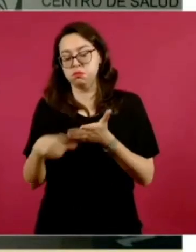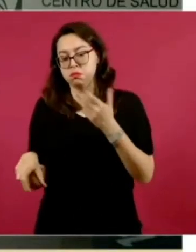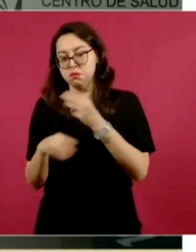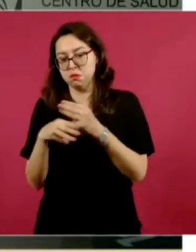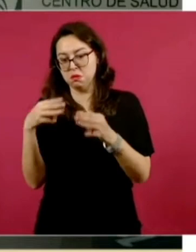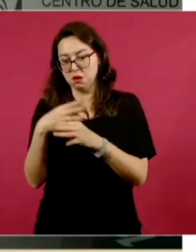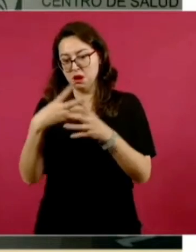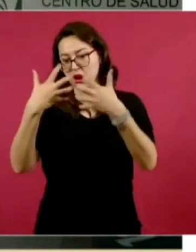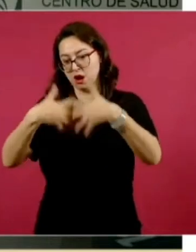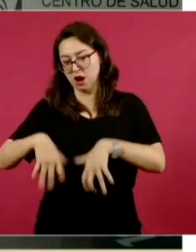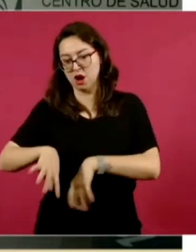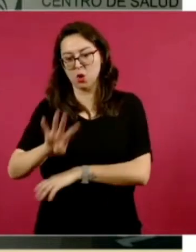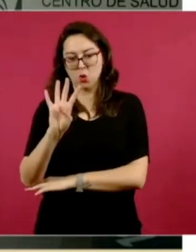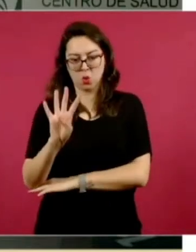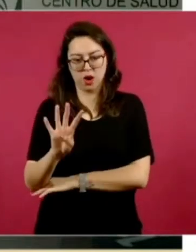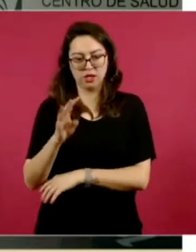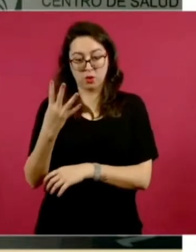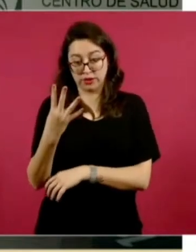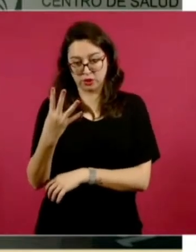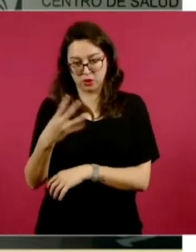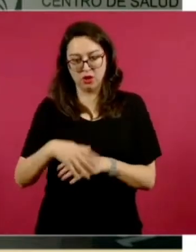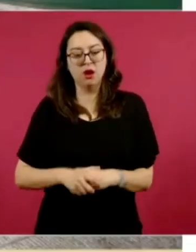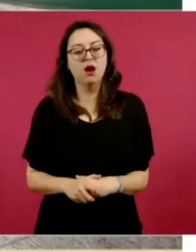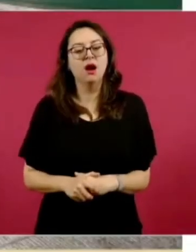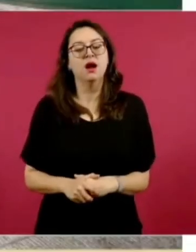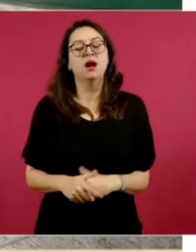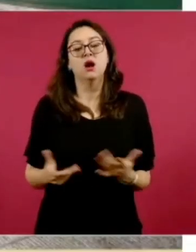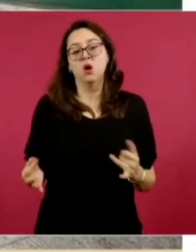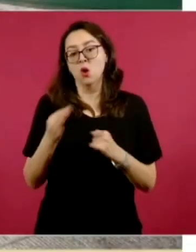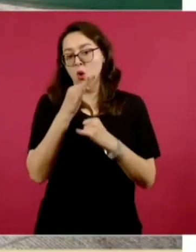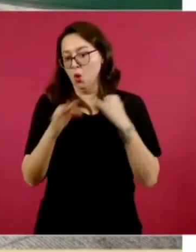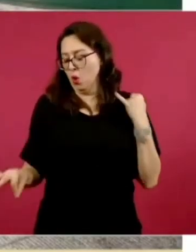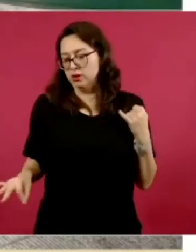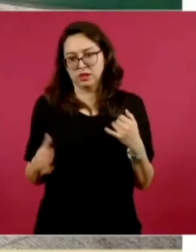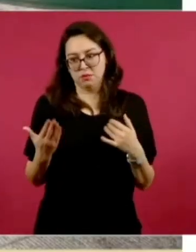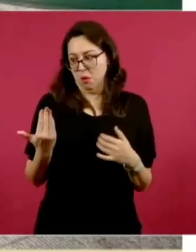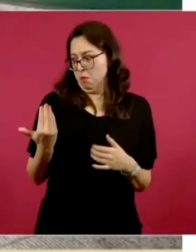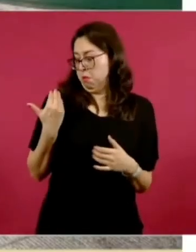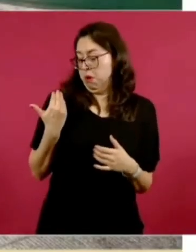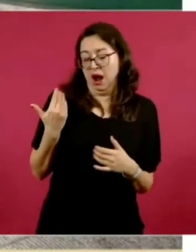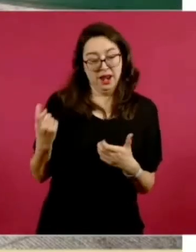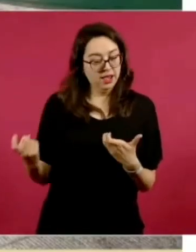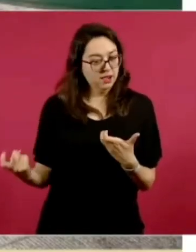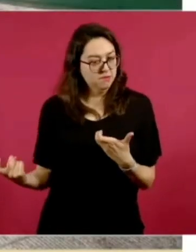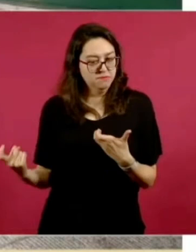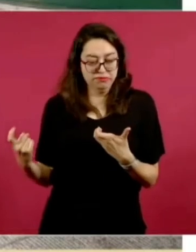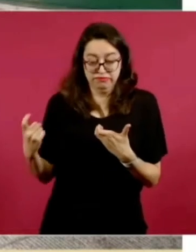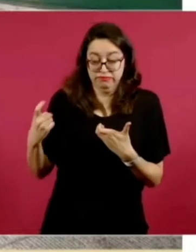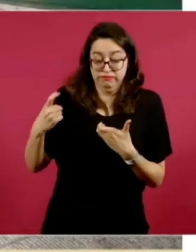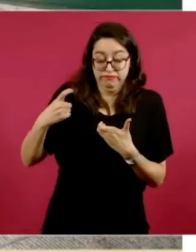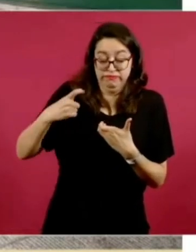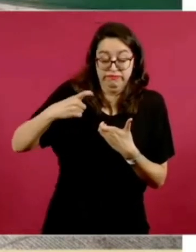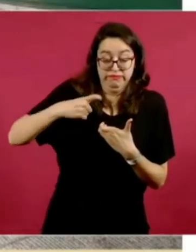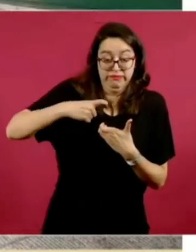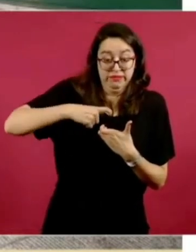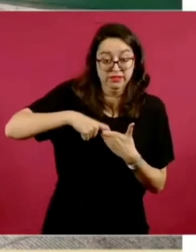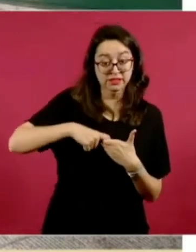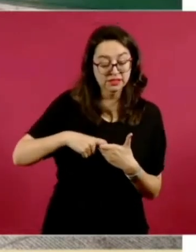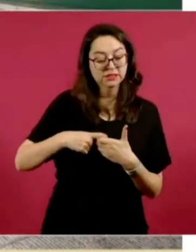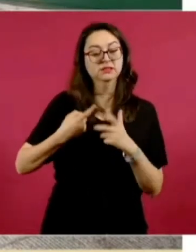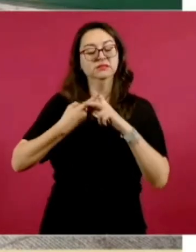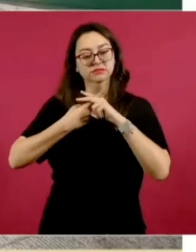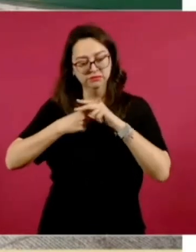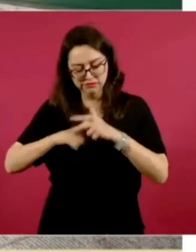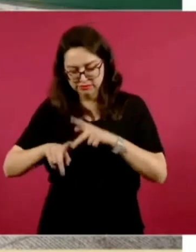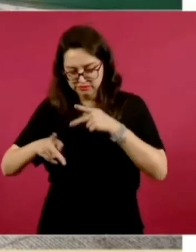4 equipos médicos. Finalmente, el Estado de México es el último estado, se está trabajando el plan